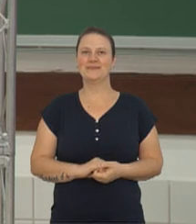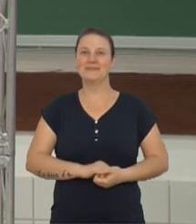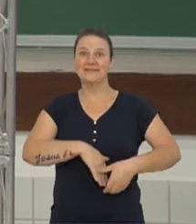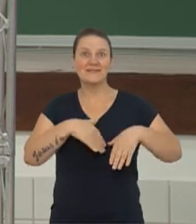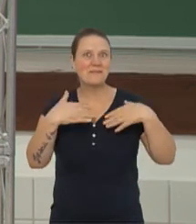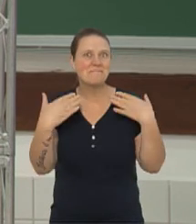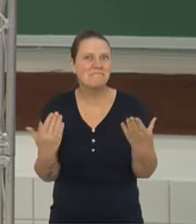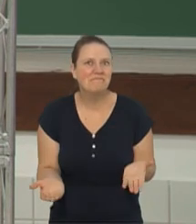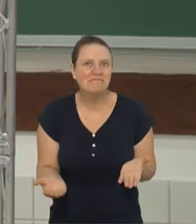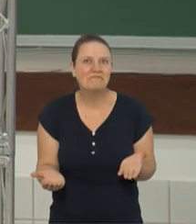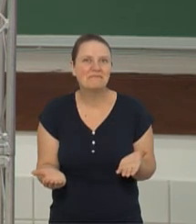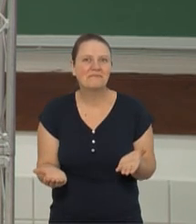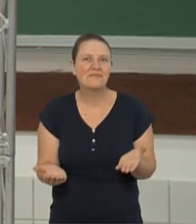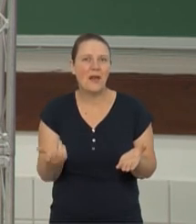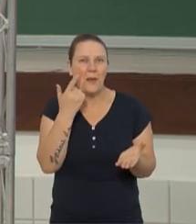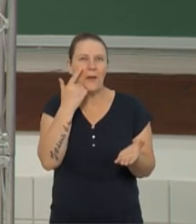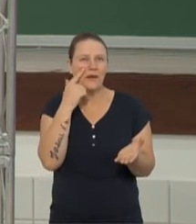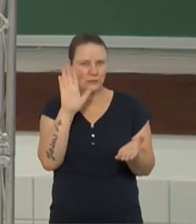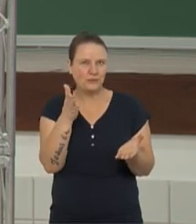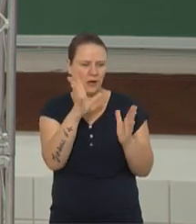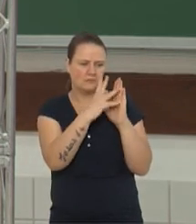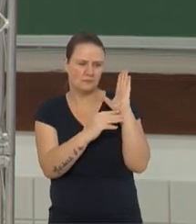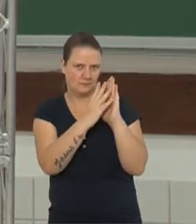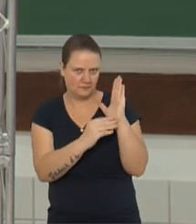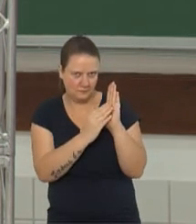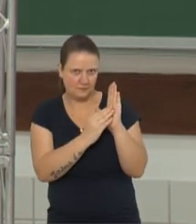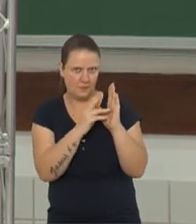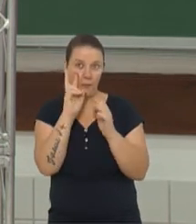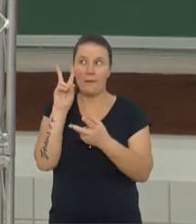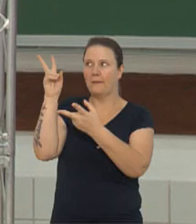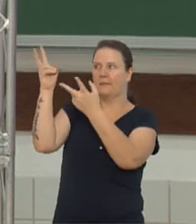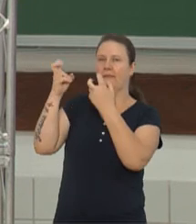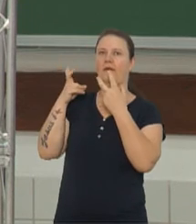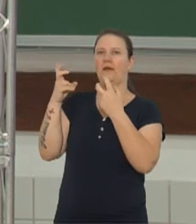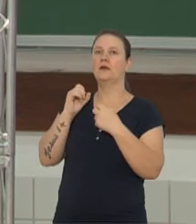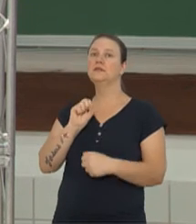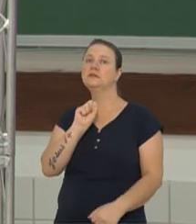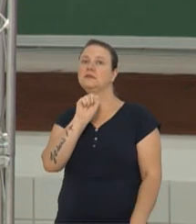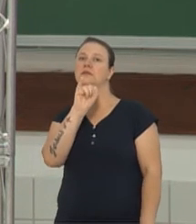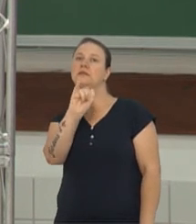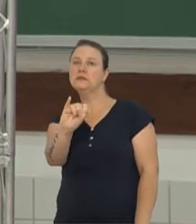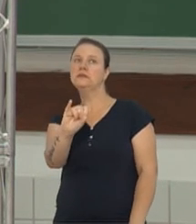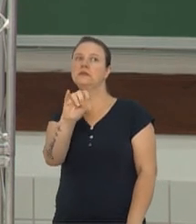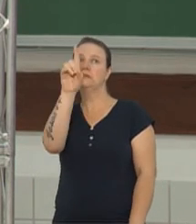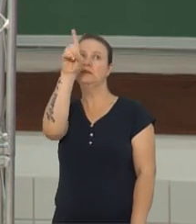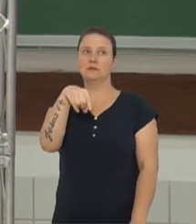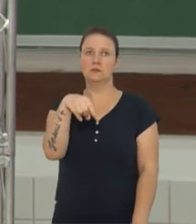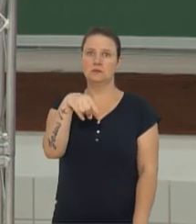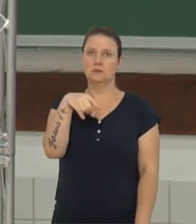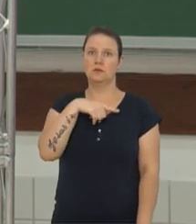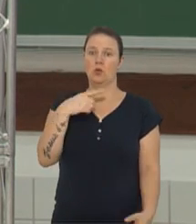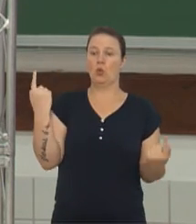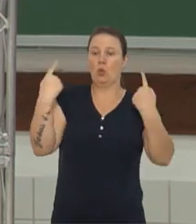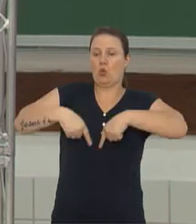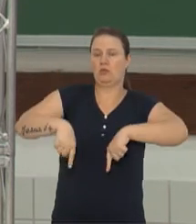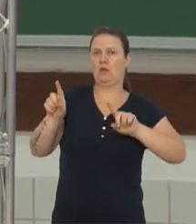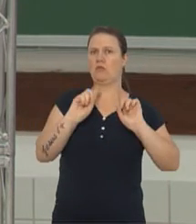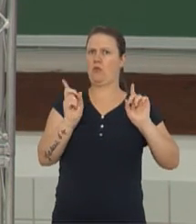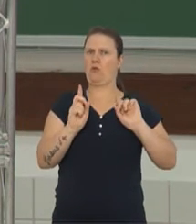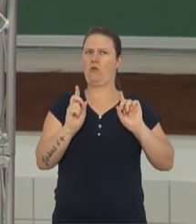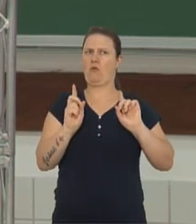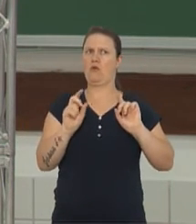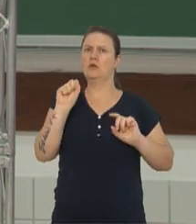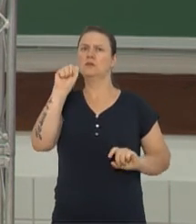Pues bien, ¿habéis tomado nota? Entonces, mira, sí, acentuado, contrario de no. Y sí que nos